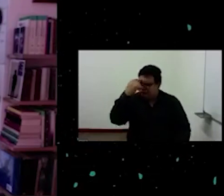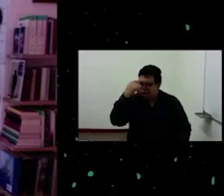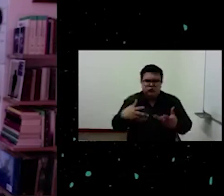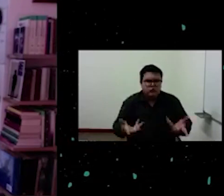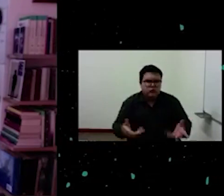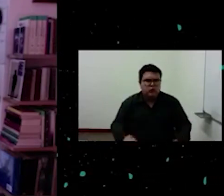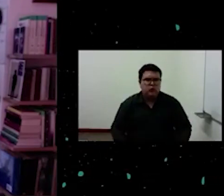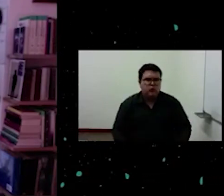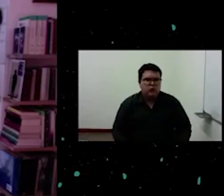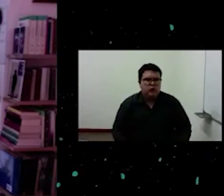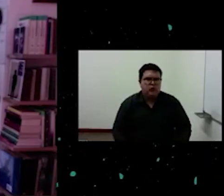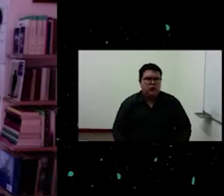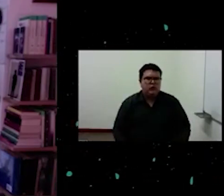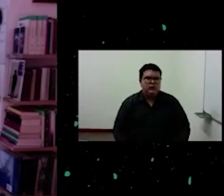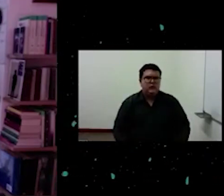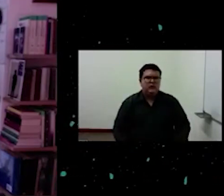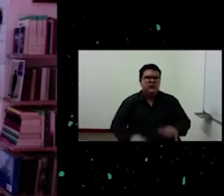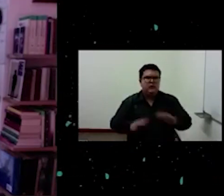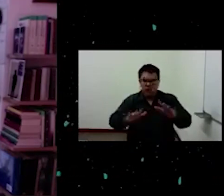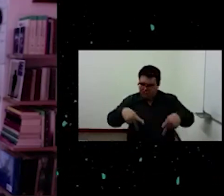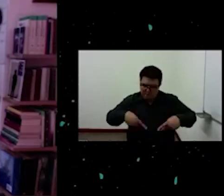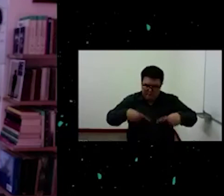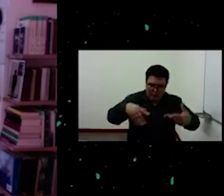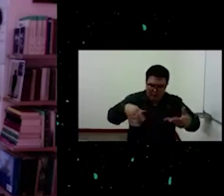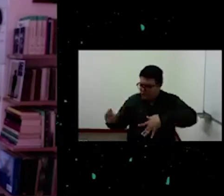esos límites entre la vida y la muerte.